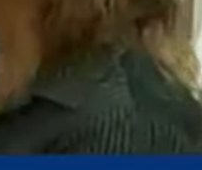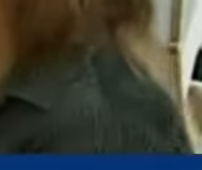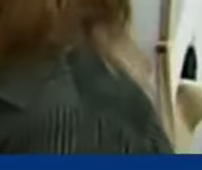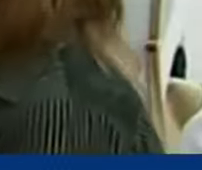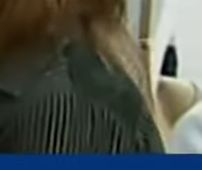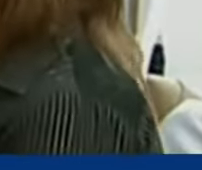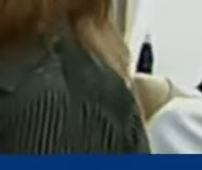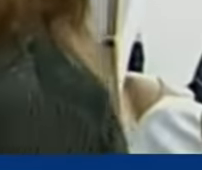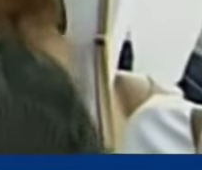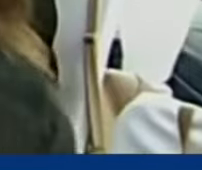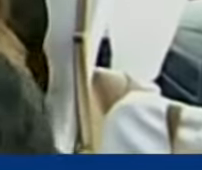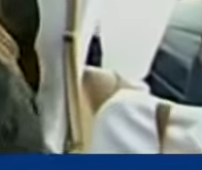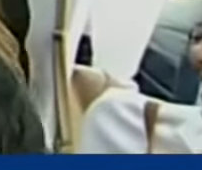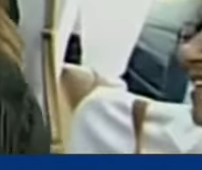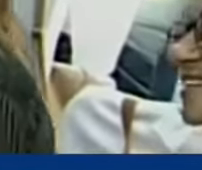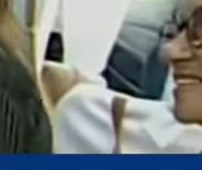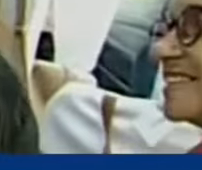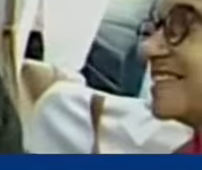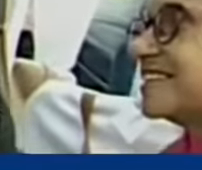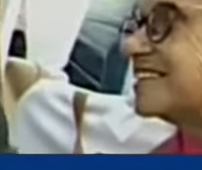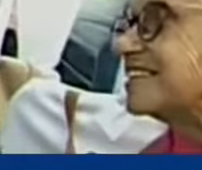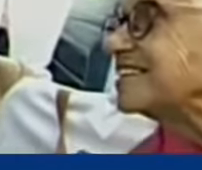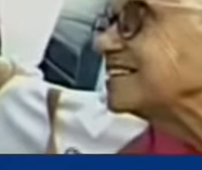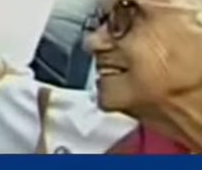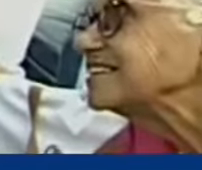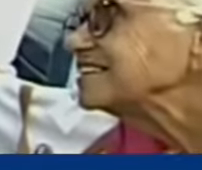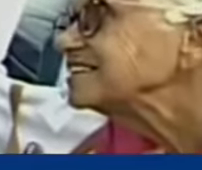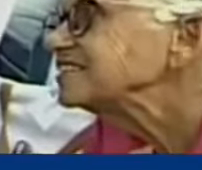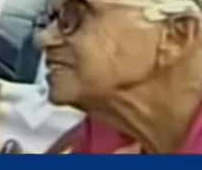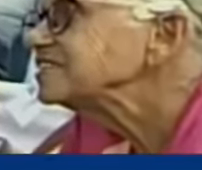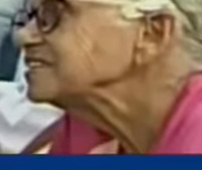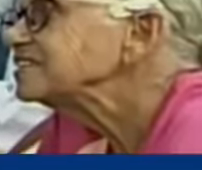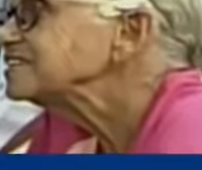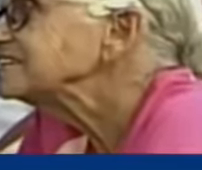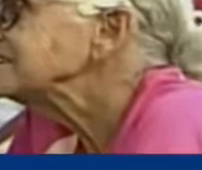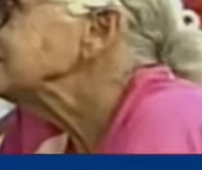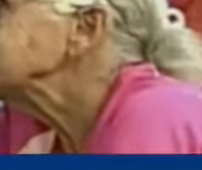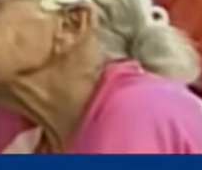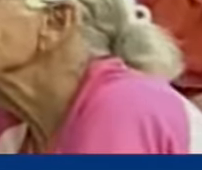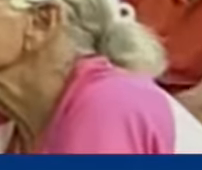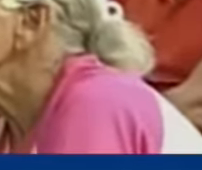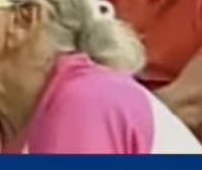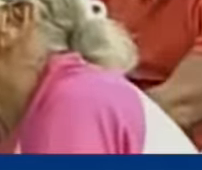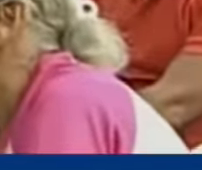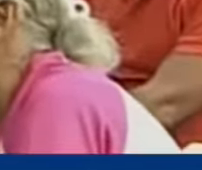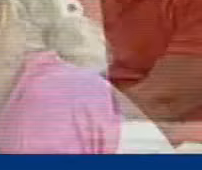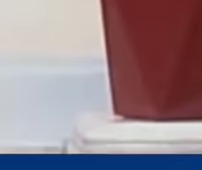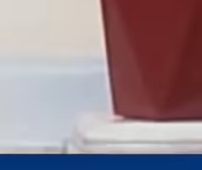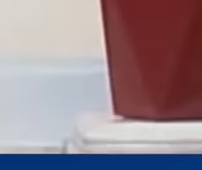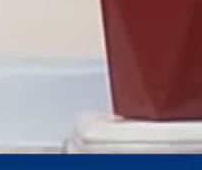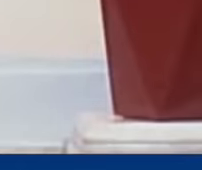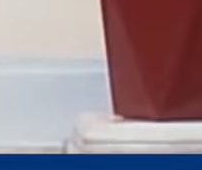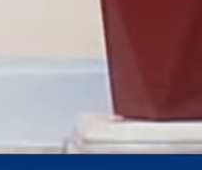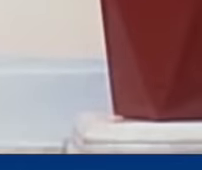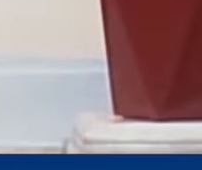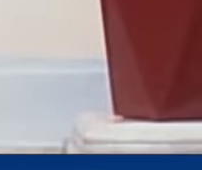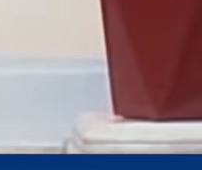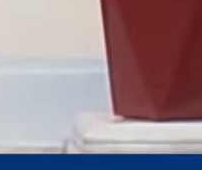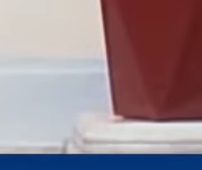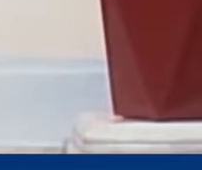¿Qué le hacen si, como ha hecho TikTok,